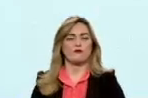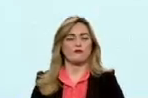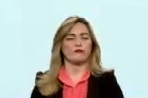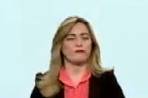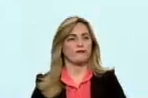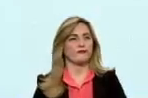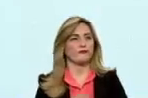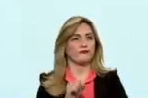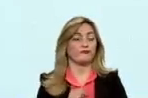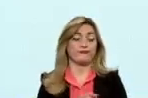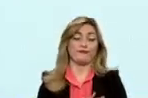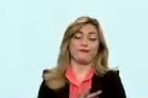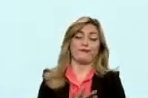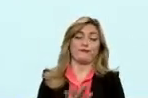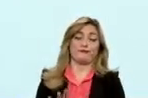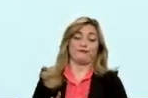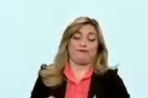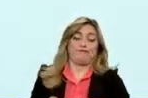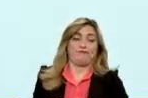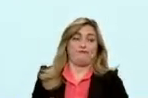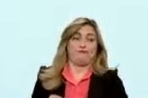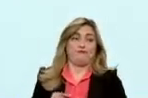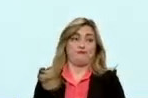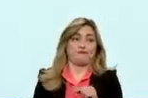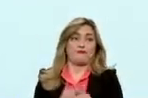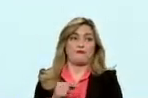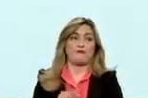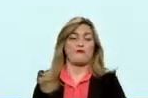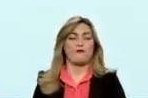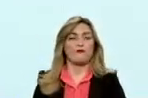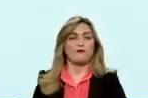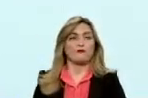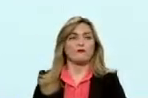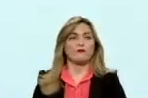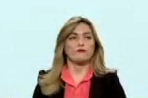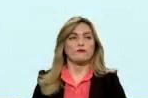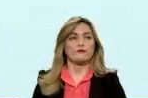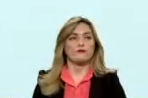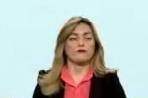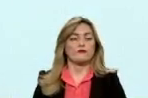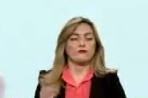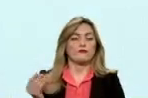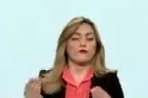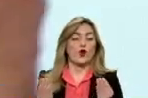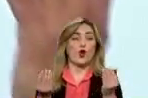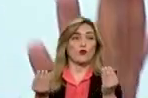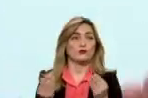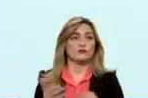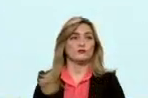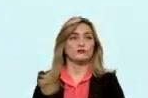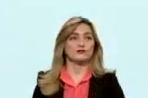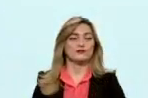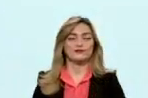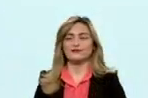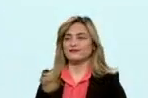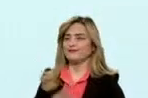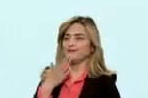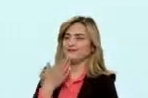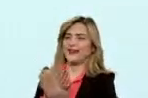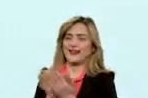luego que sí, pero tenemos que irnos adaptando a las circunstancias. Hoy, bueno, usted es muy joven, pero yo